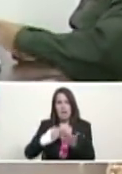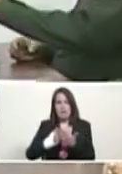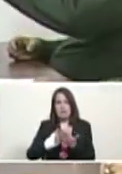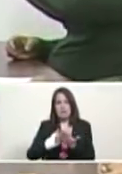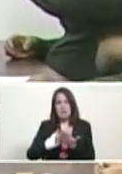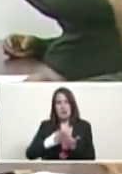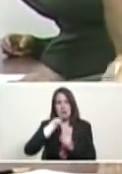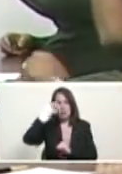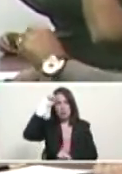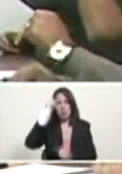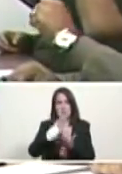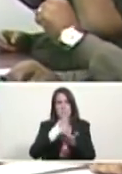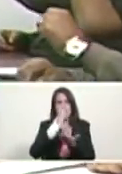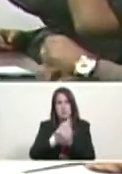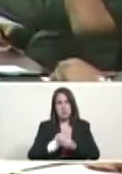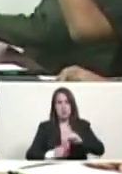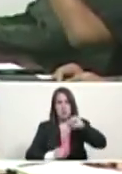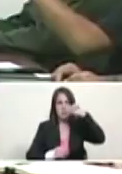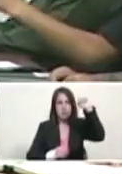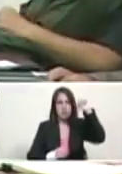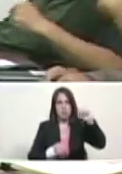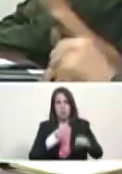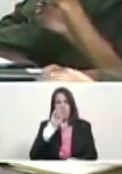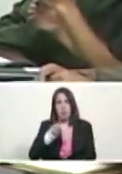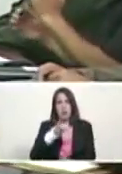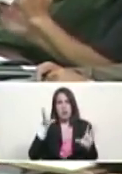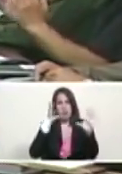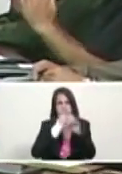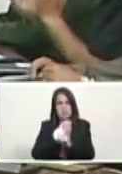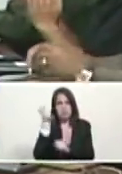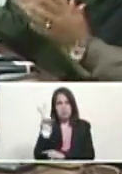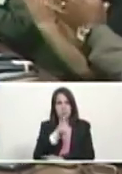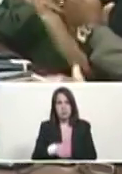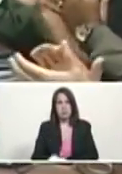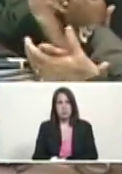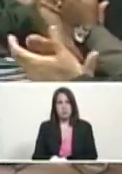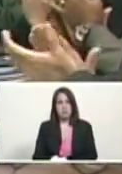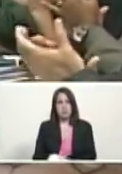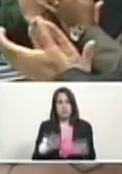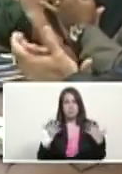victoria, siempre venceremos. Venceremos. Buenas noches, Venezuela.